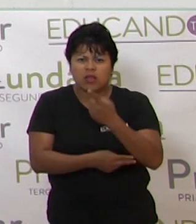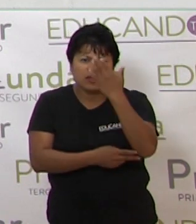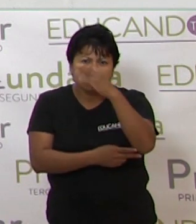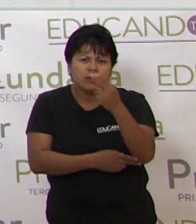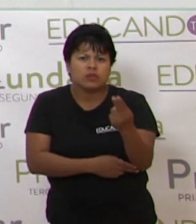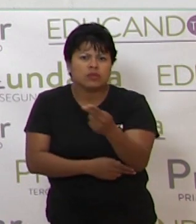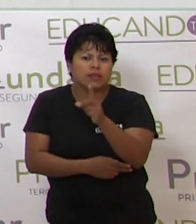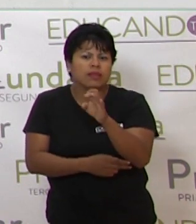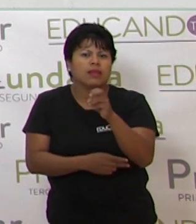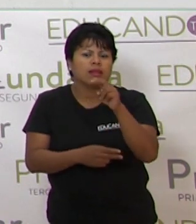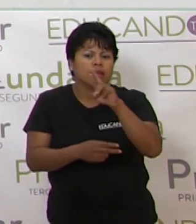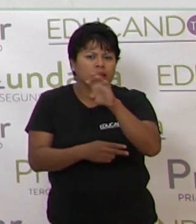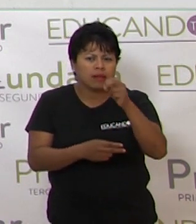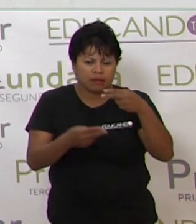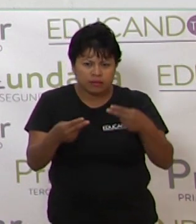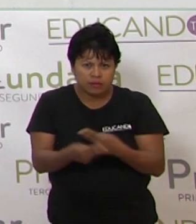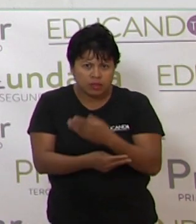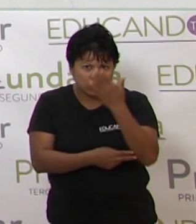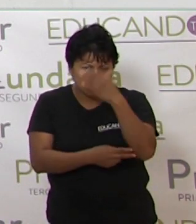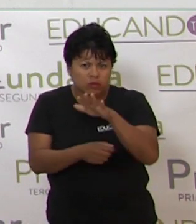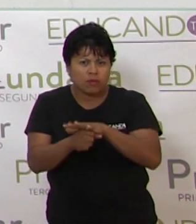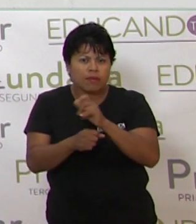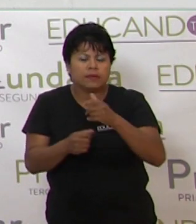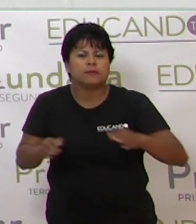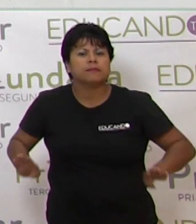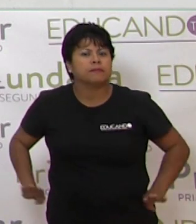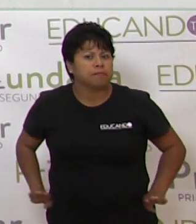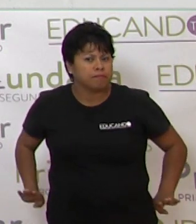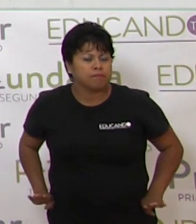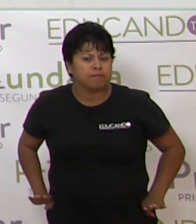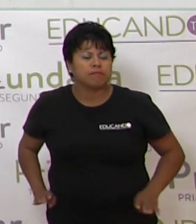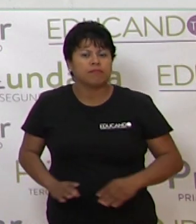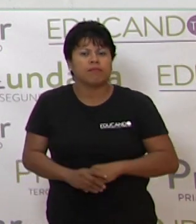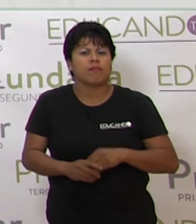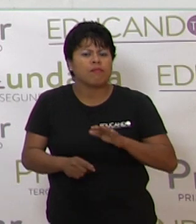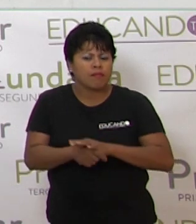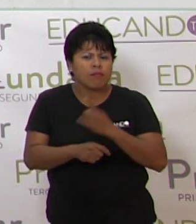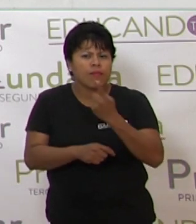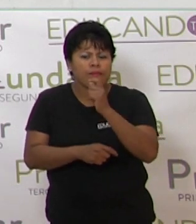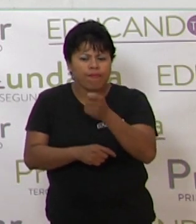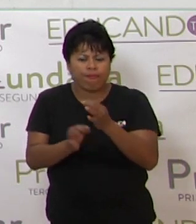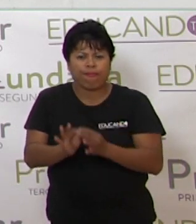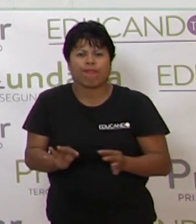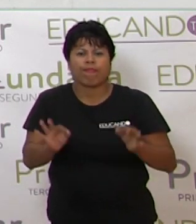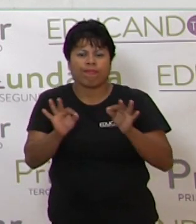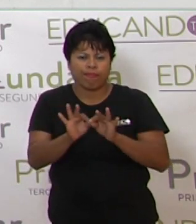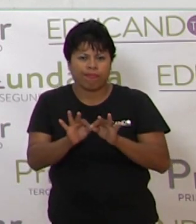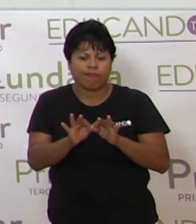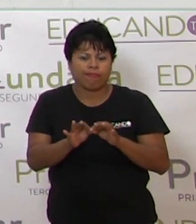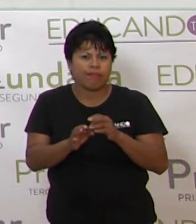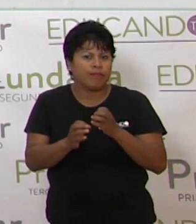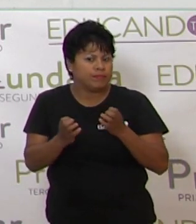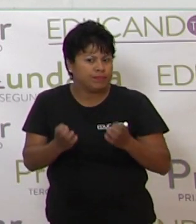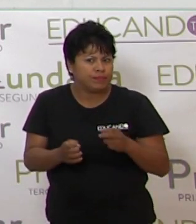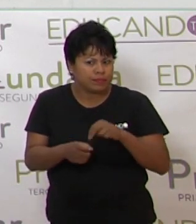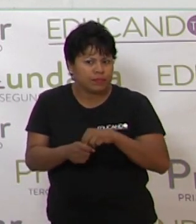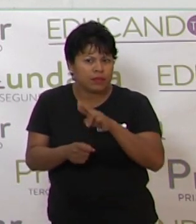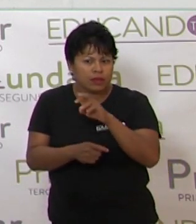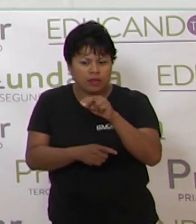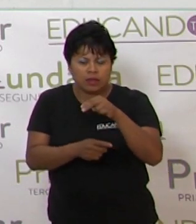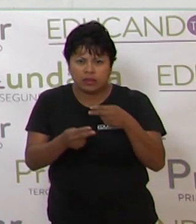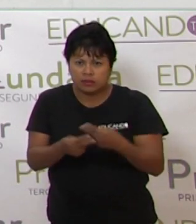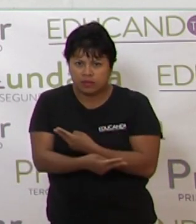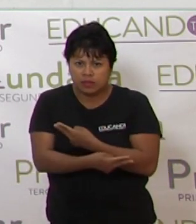saben ustedes del Renacimiento? ¿Saben cuáles son sus características? ¿Por qué es importante esta época del